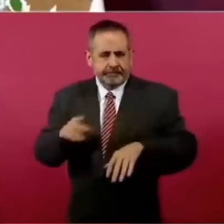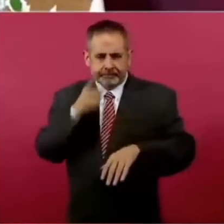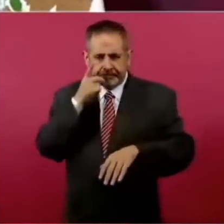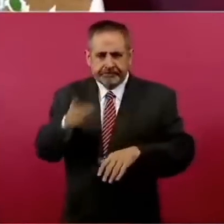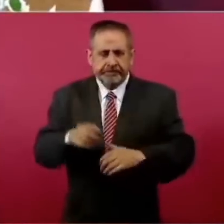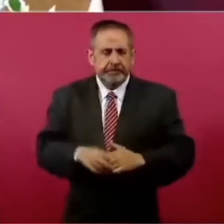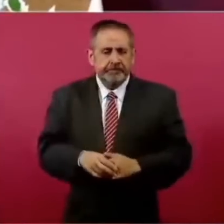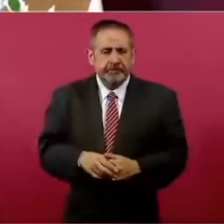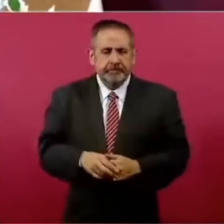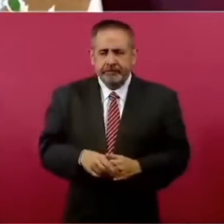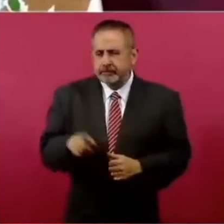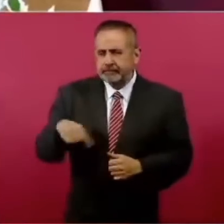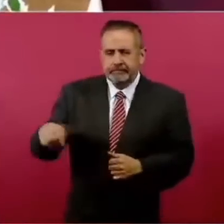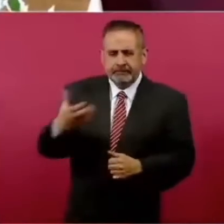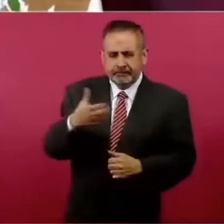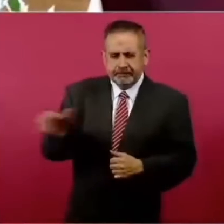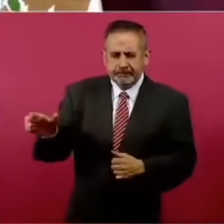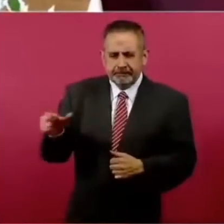es un dicho campesino,